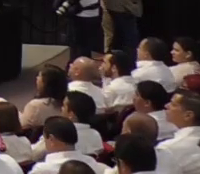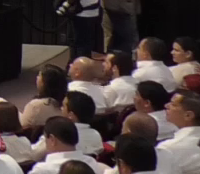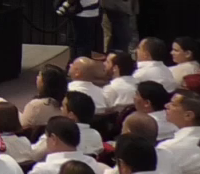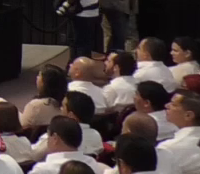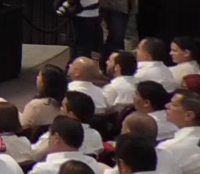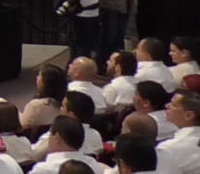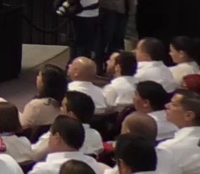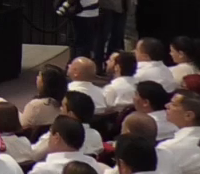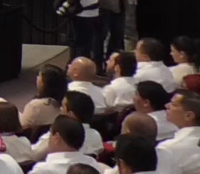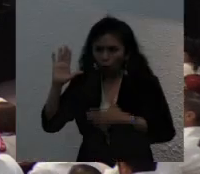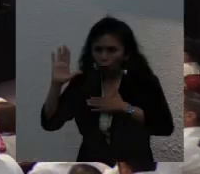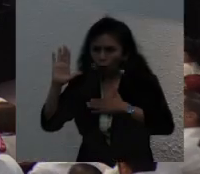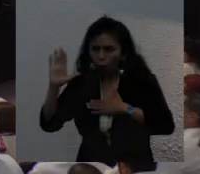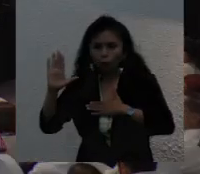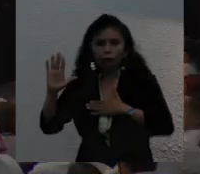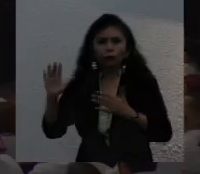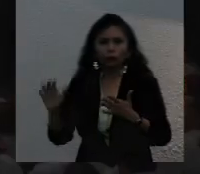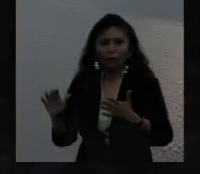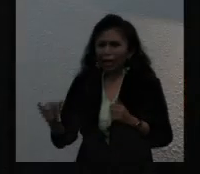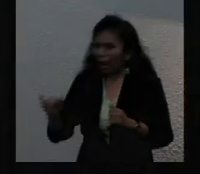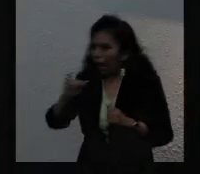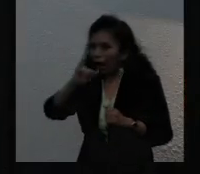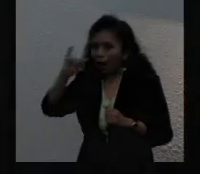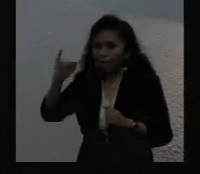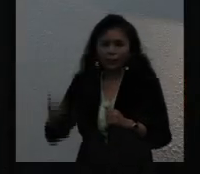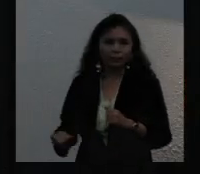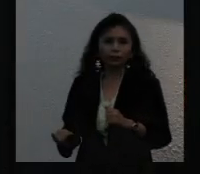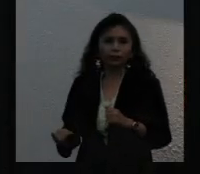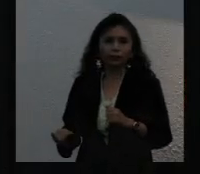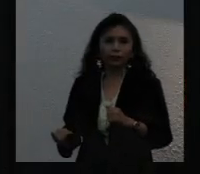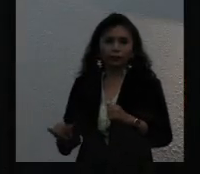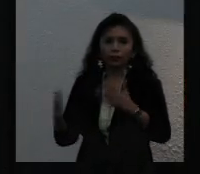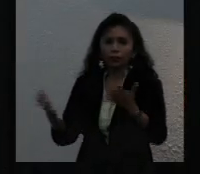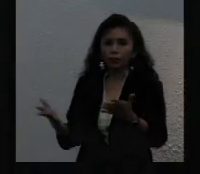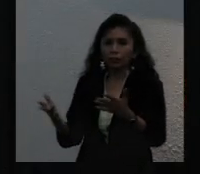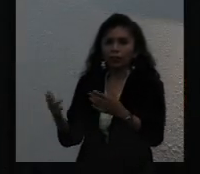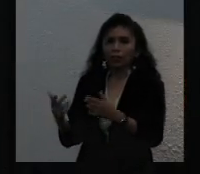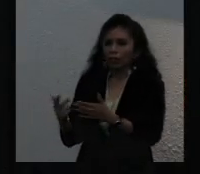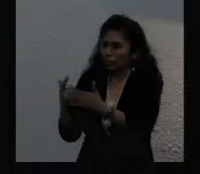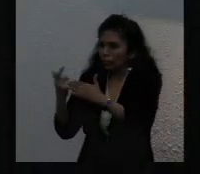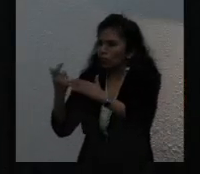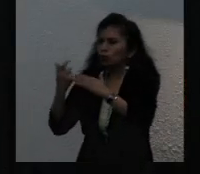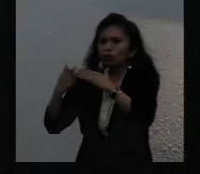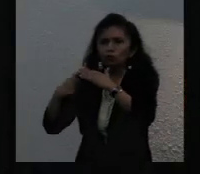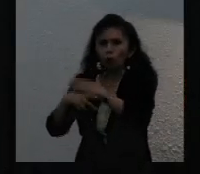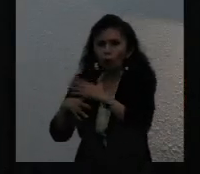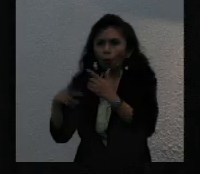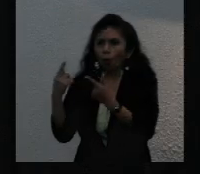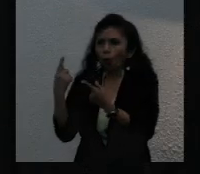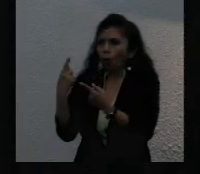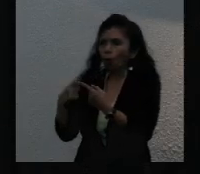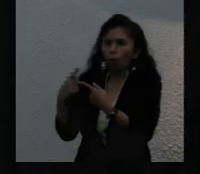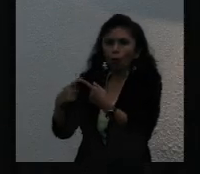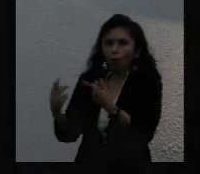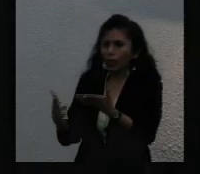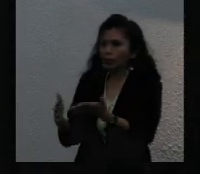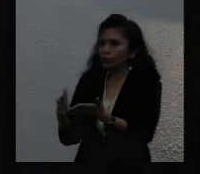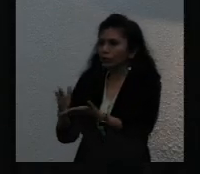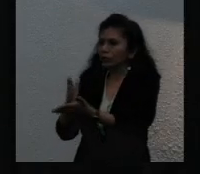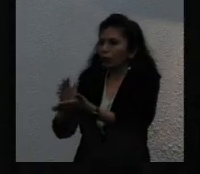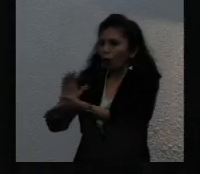Escucharemos el compromiso de que nunca más se permitirá que vuelvan a quedarse rezagados todos los